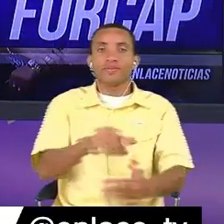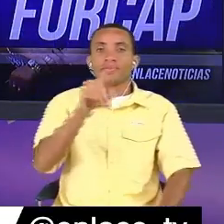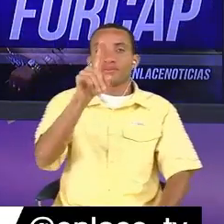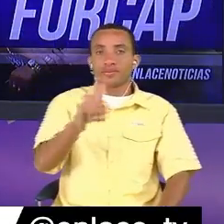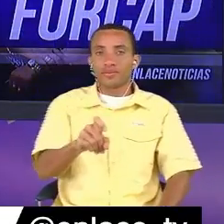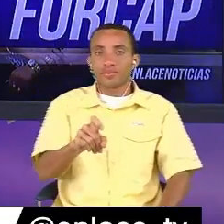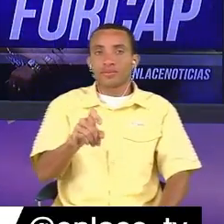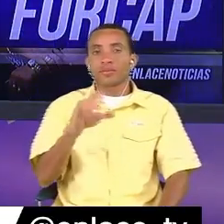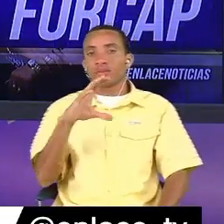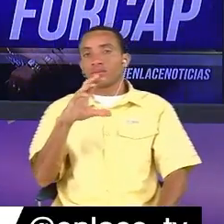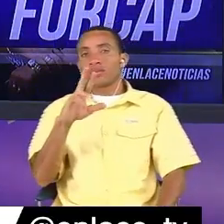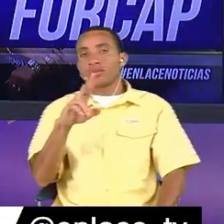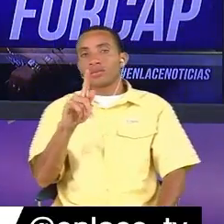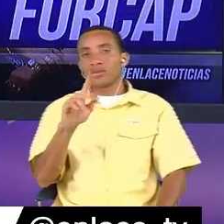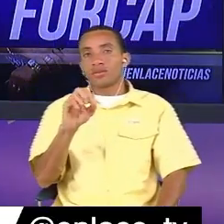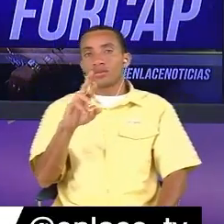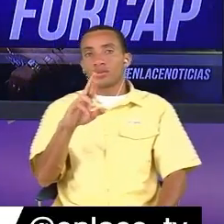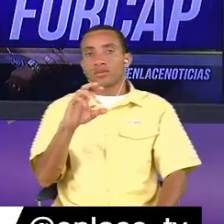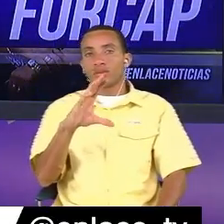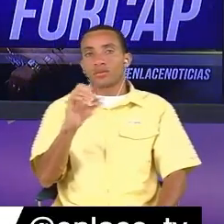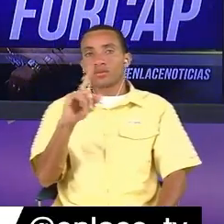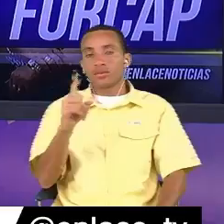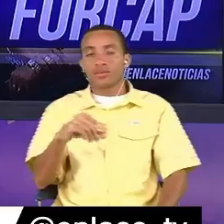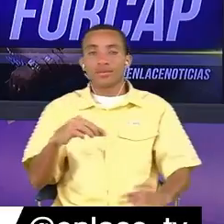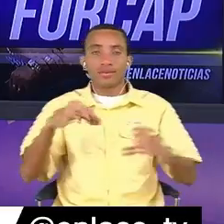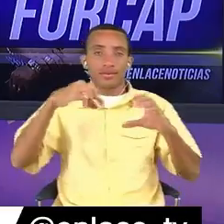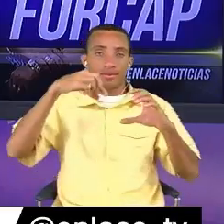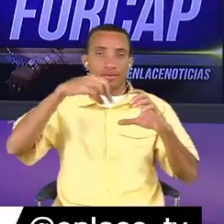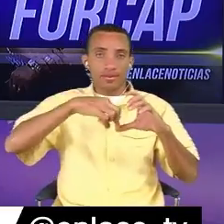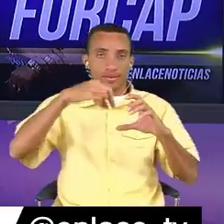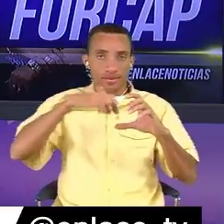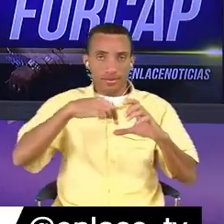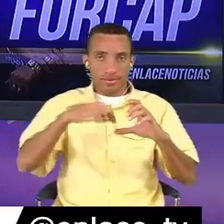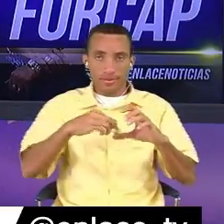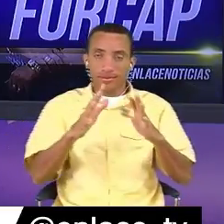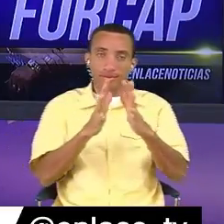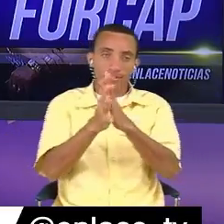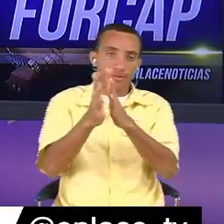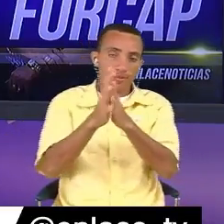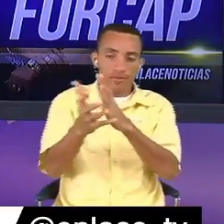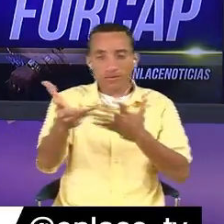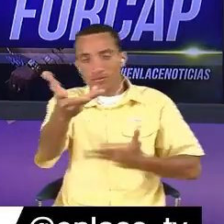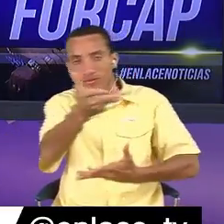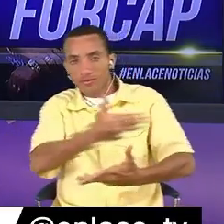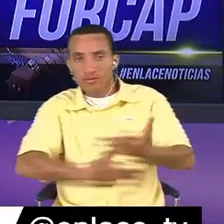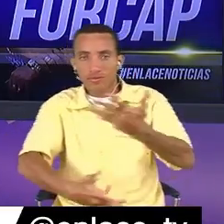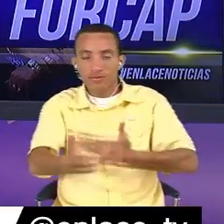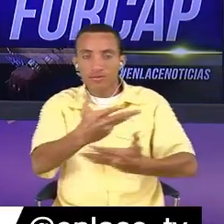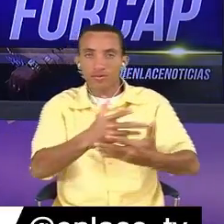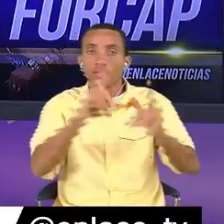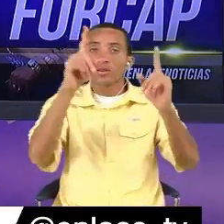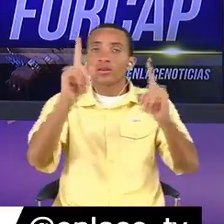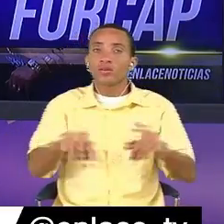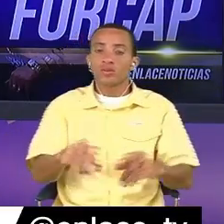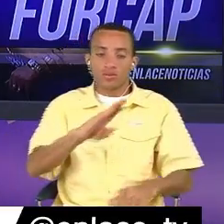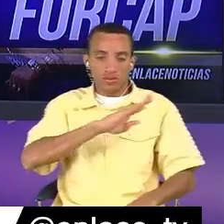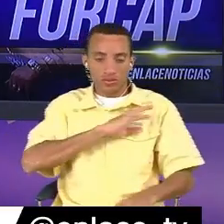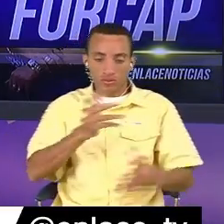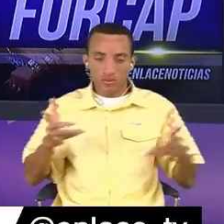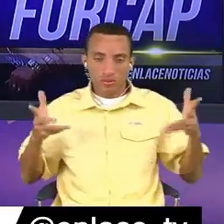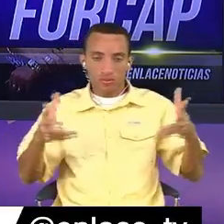con comerciantes del Centro Popular Comercial CPC su portafolio de servicios. La administración municipal pretende fortalecer a